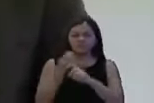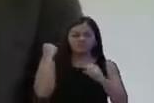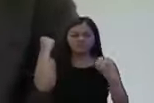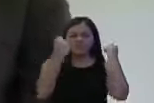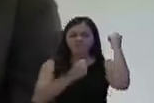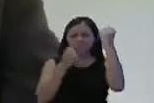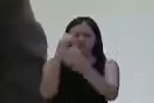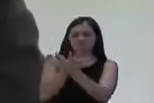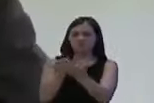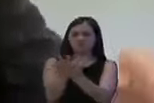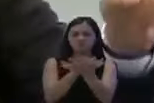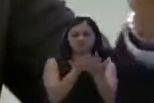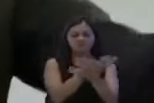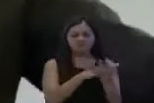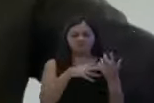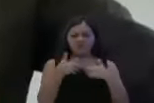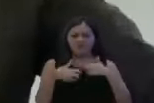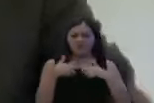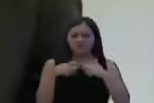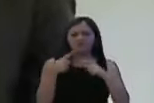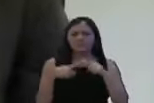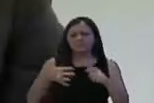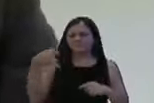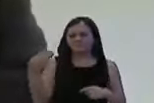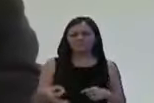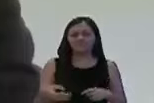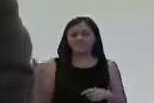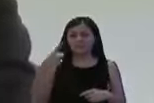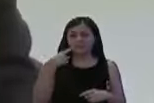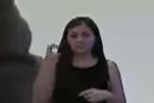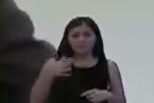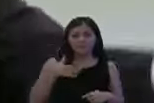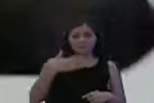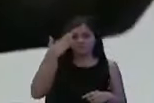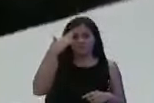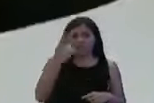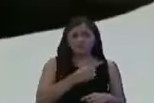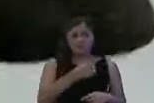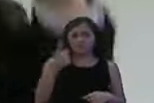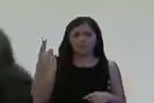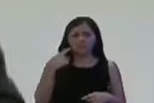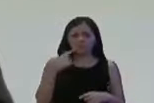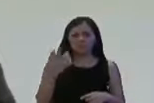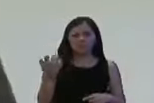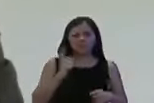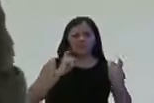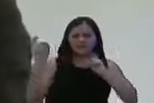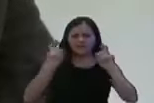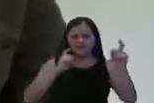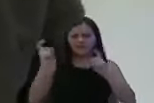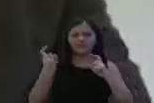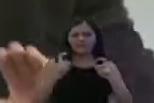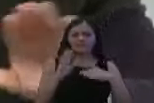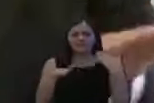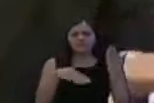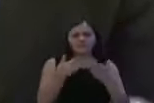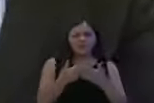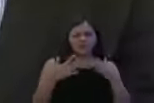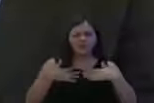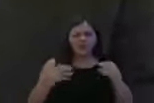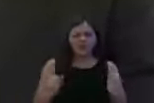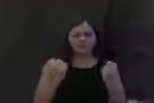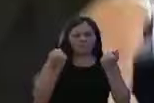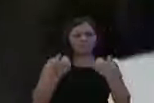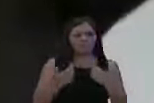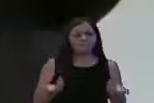que han querido general porque eso es lo que buscan saben que con sus gritos destemplados no asustan a nadie